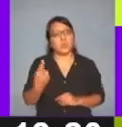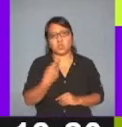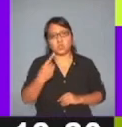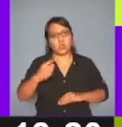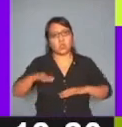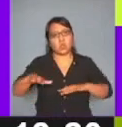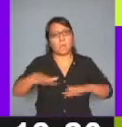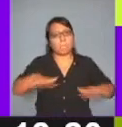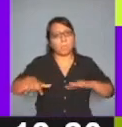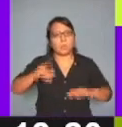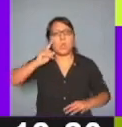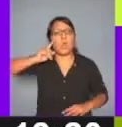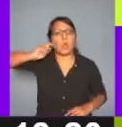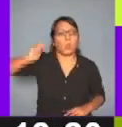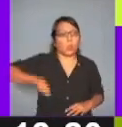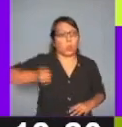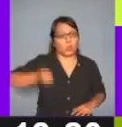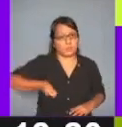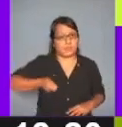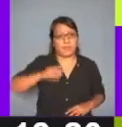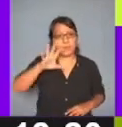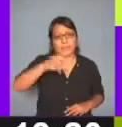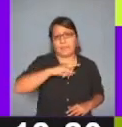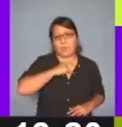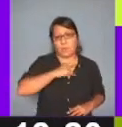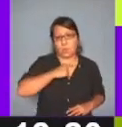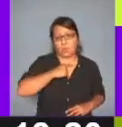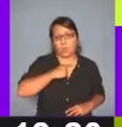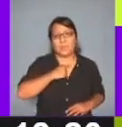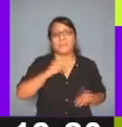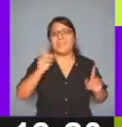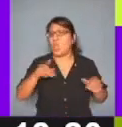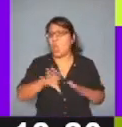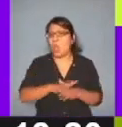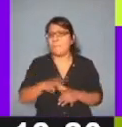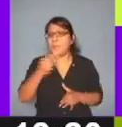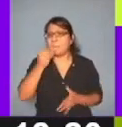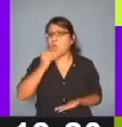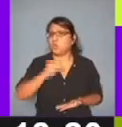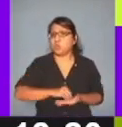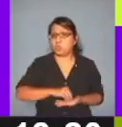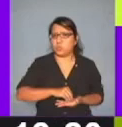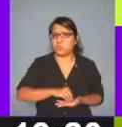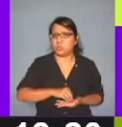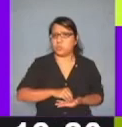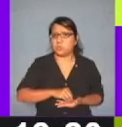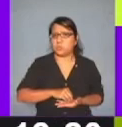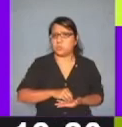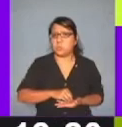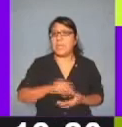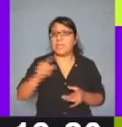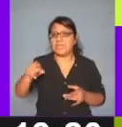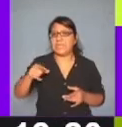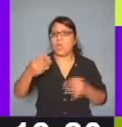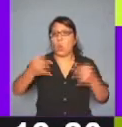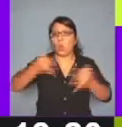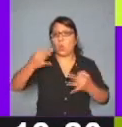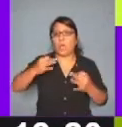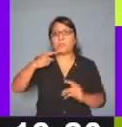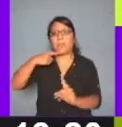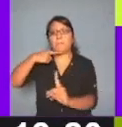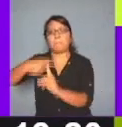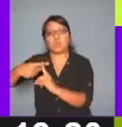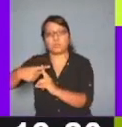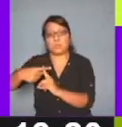desde la provincia Eh Al igual que lo hizo chubut en su momento y obtuvo una sentencia favorable que